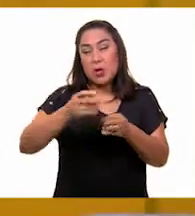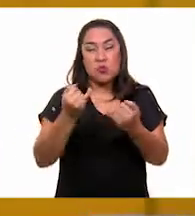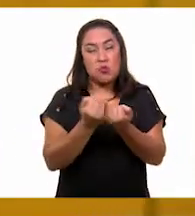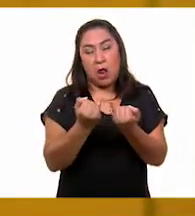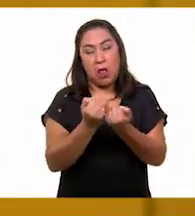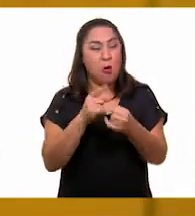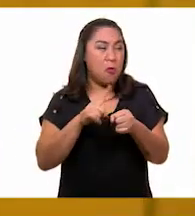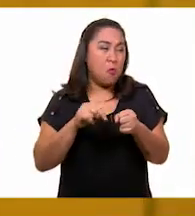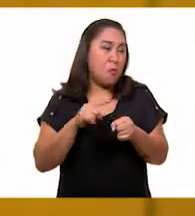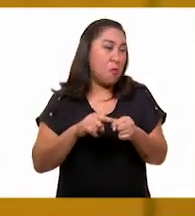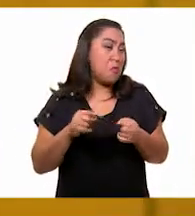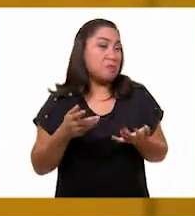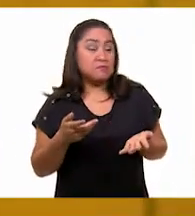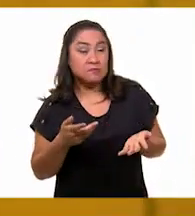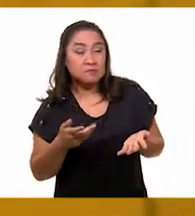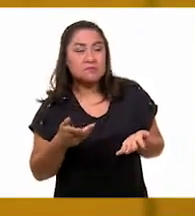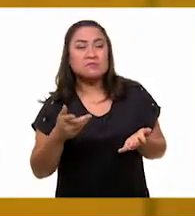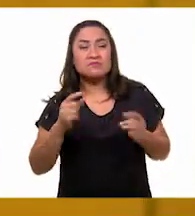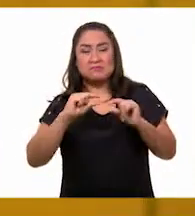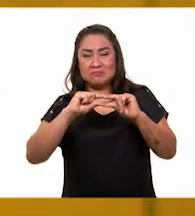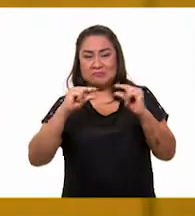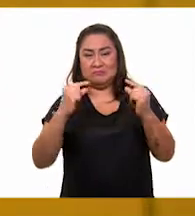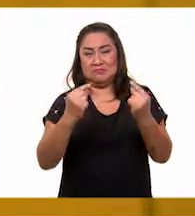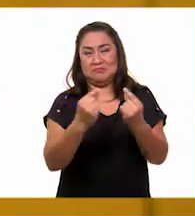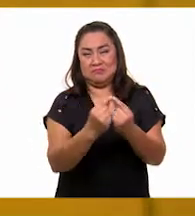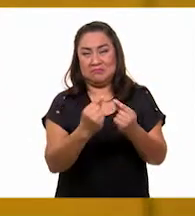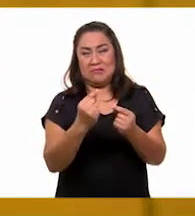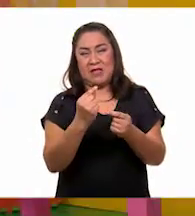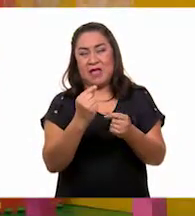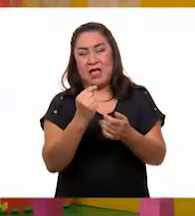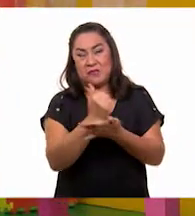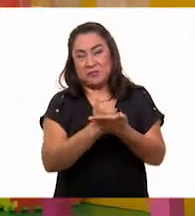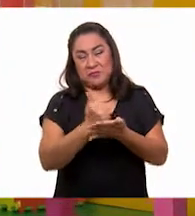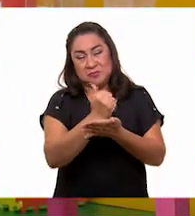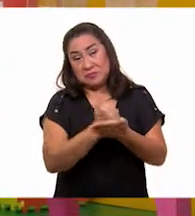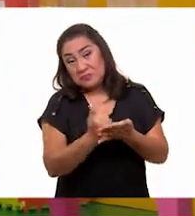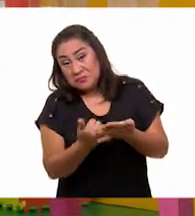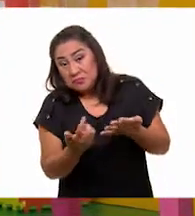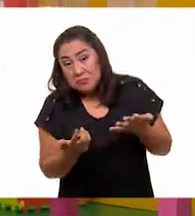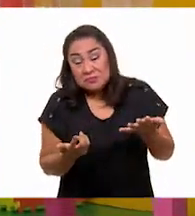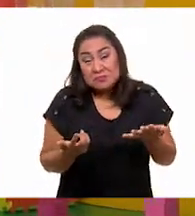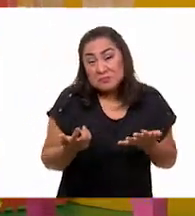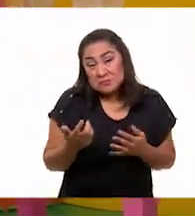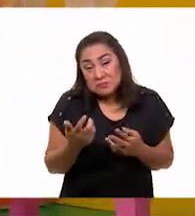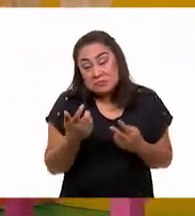mismo color. Y esta tiene una cintita en la parte superior. Fuera de eso,